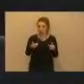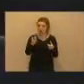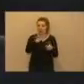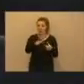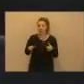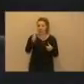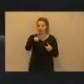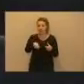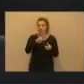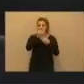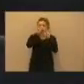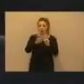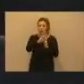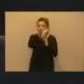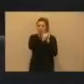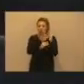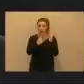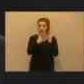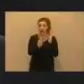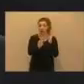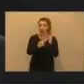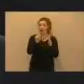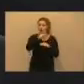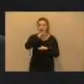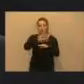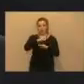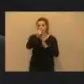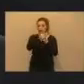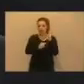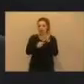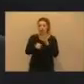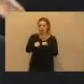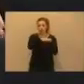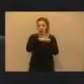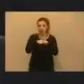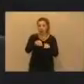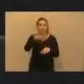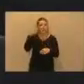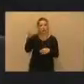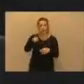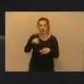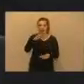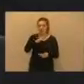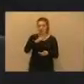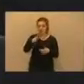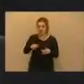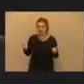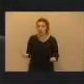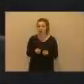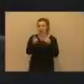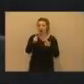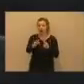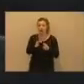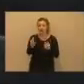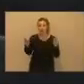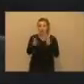recoge expresamente que es la obligatoriedad de cumplir con los criterios de igualdad, mérito y capacidad y publicidad, y además de que esté motivado y